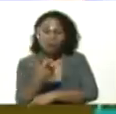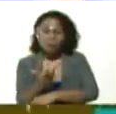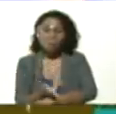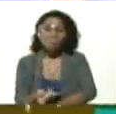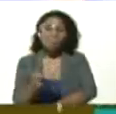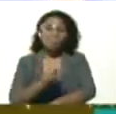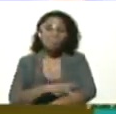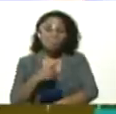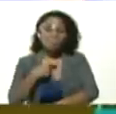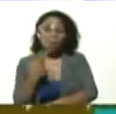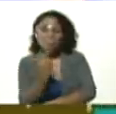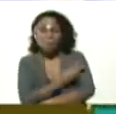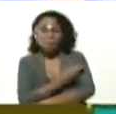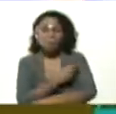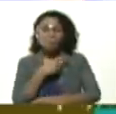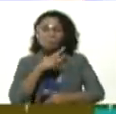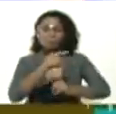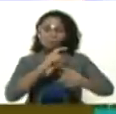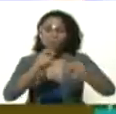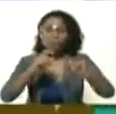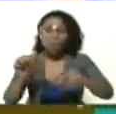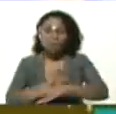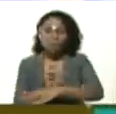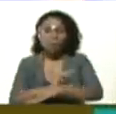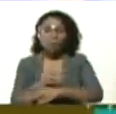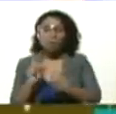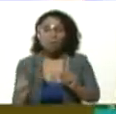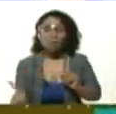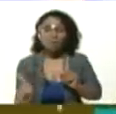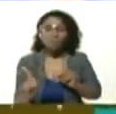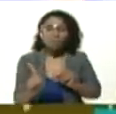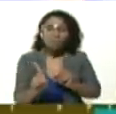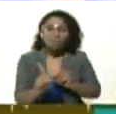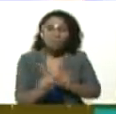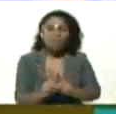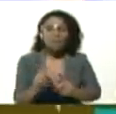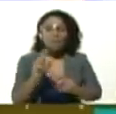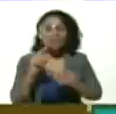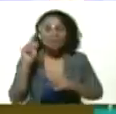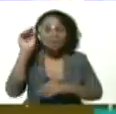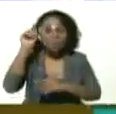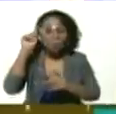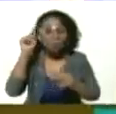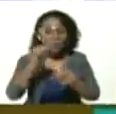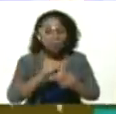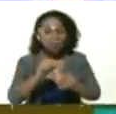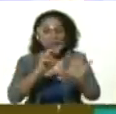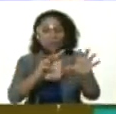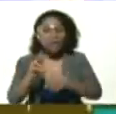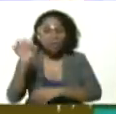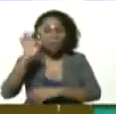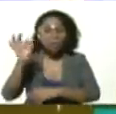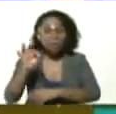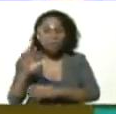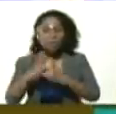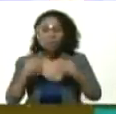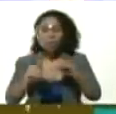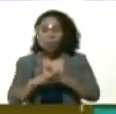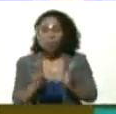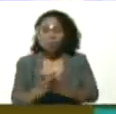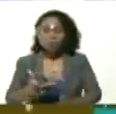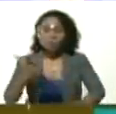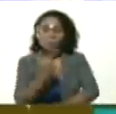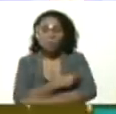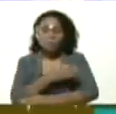de vacunas que estamos poniendo para acercarnos a la meta del 70%. Todo el mundo a vacunarse.